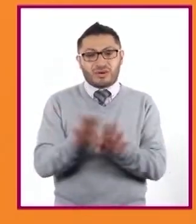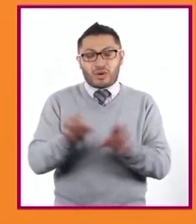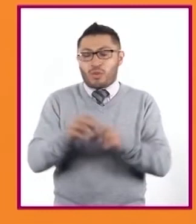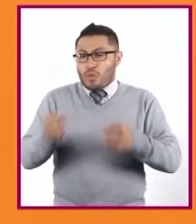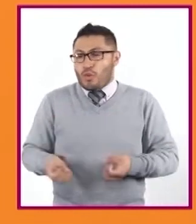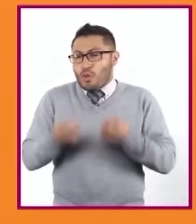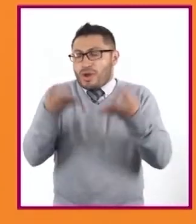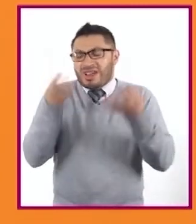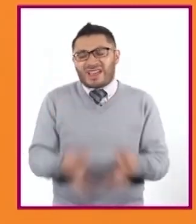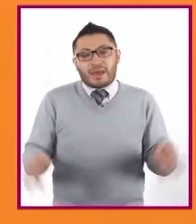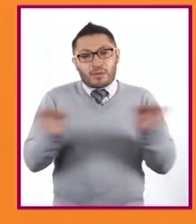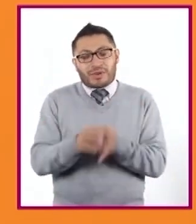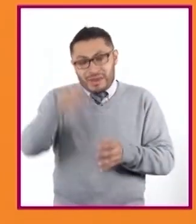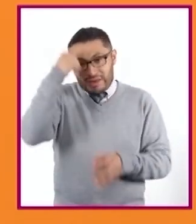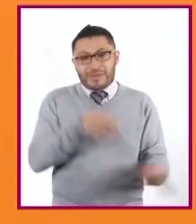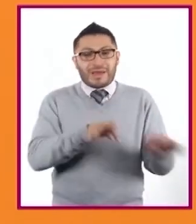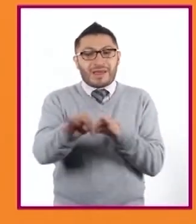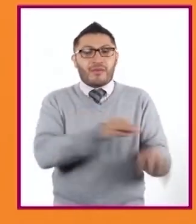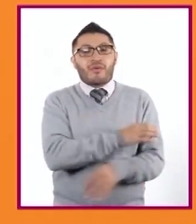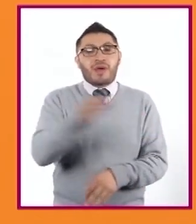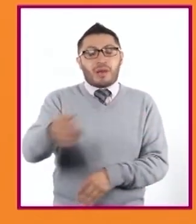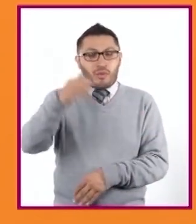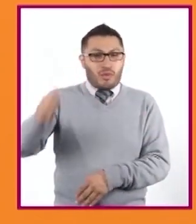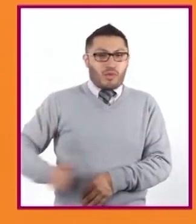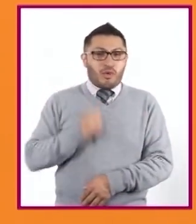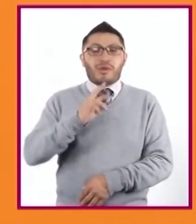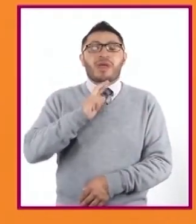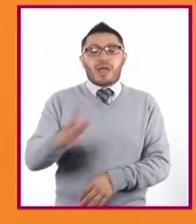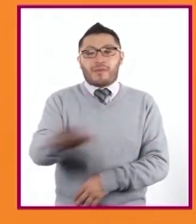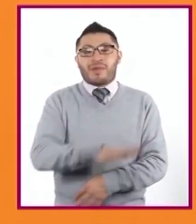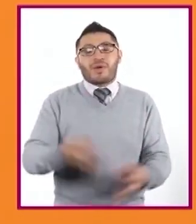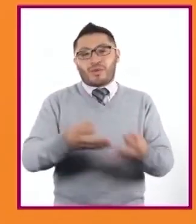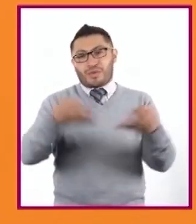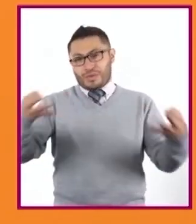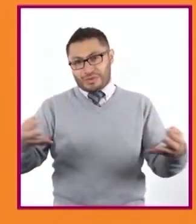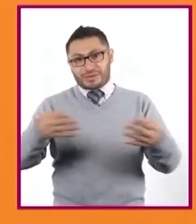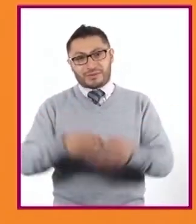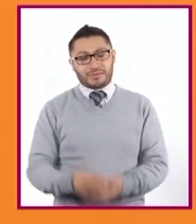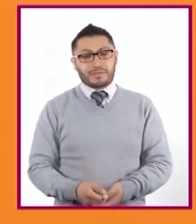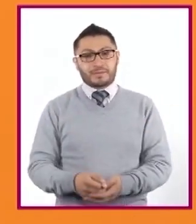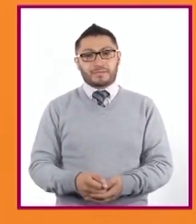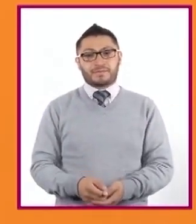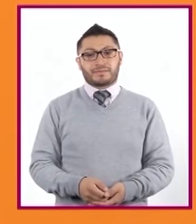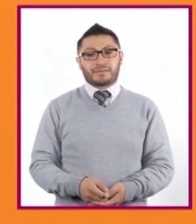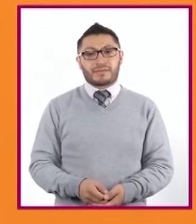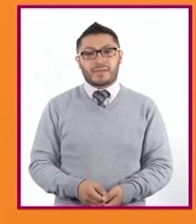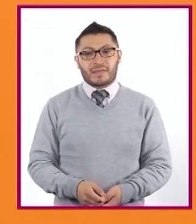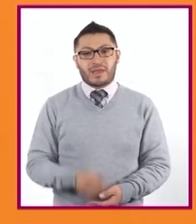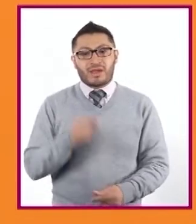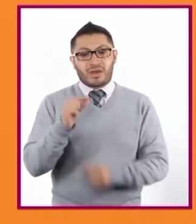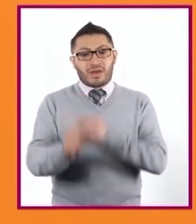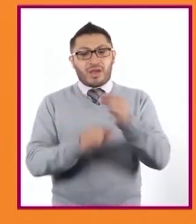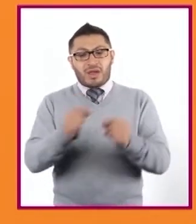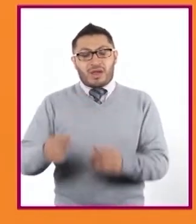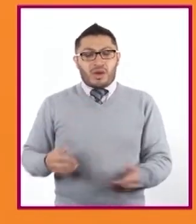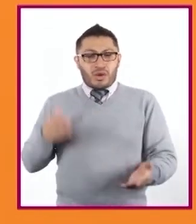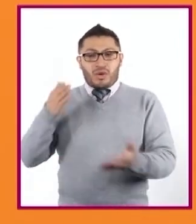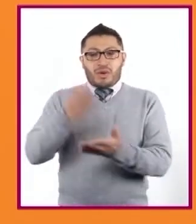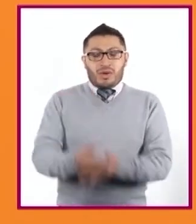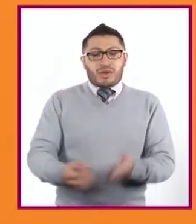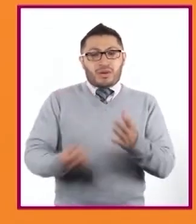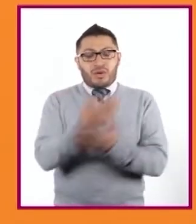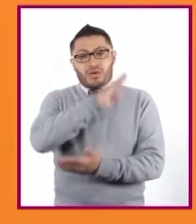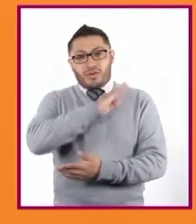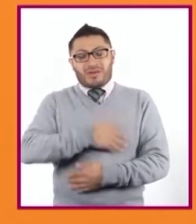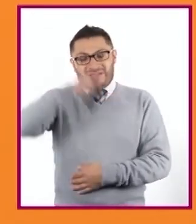aportación importante a la agricultura para aprovechar mejor el terreno. Cada vez fue llegando a Nueva España maquinaria